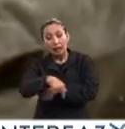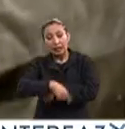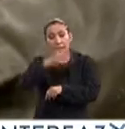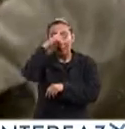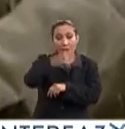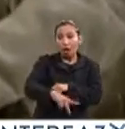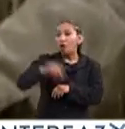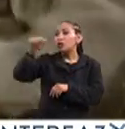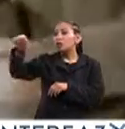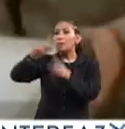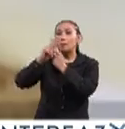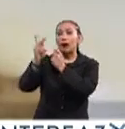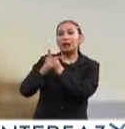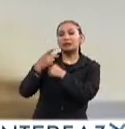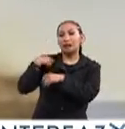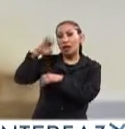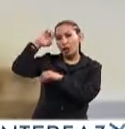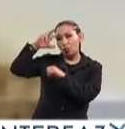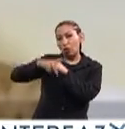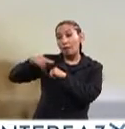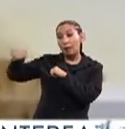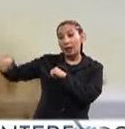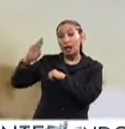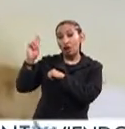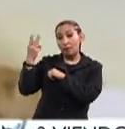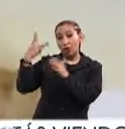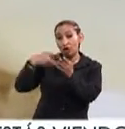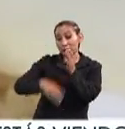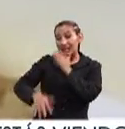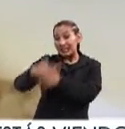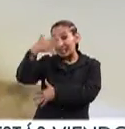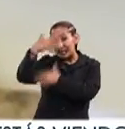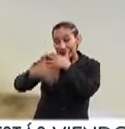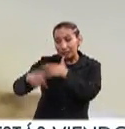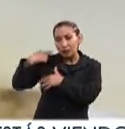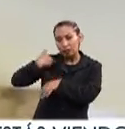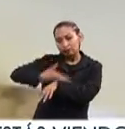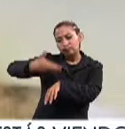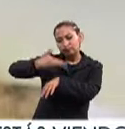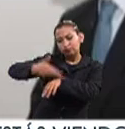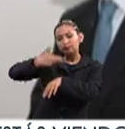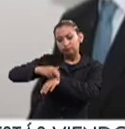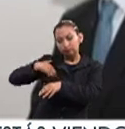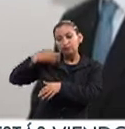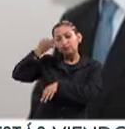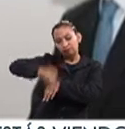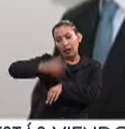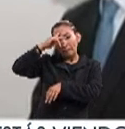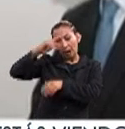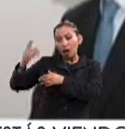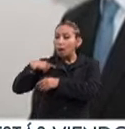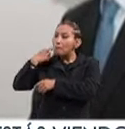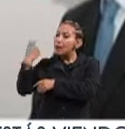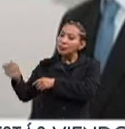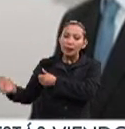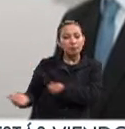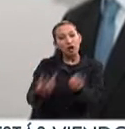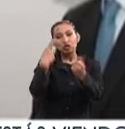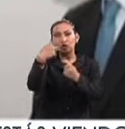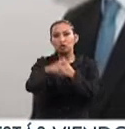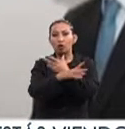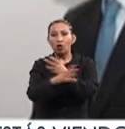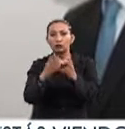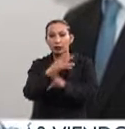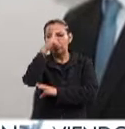nuestra nación y un país de la Unión Europea, que en noviembre de 2015 resolvió la causa a favor de México y ordenó la devolución de